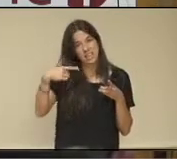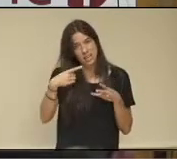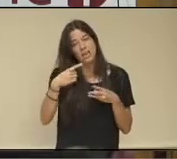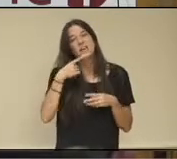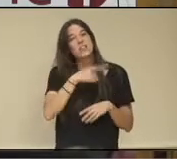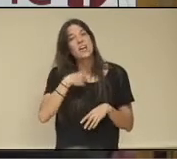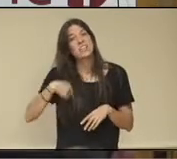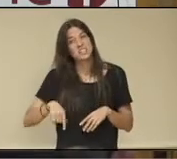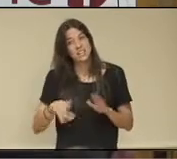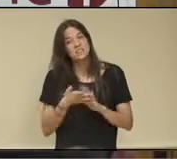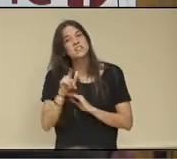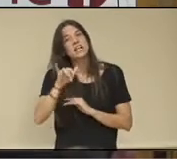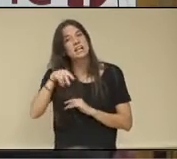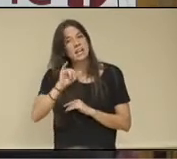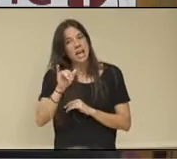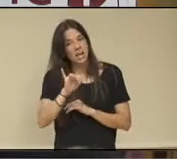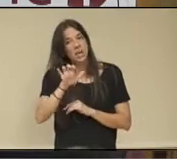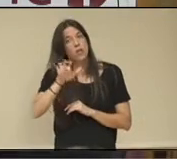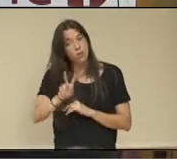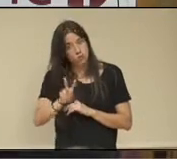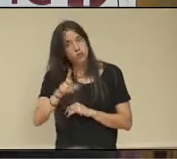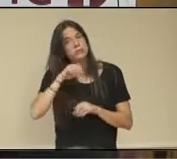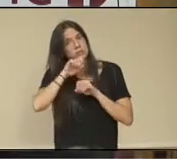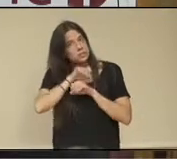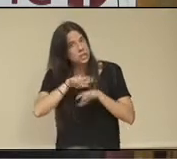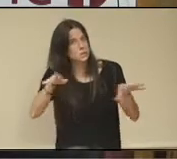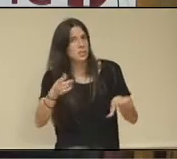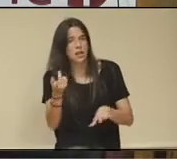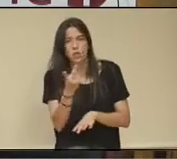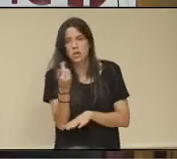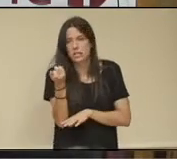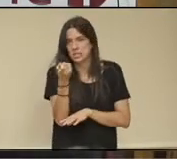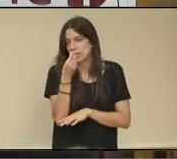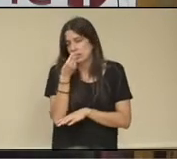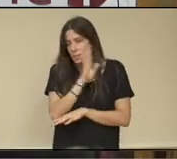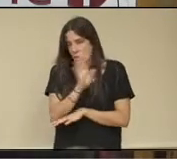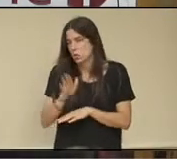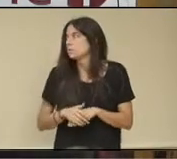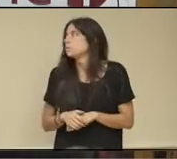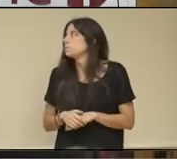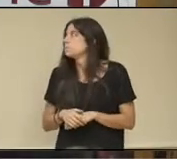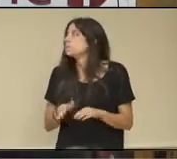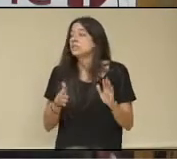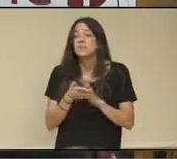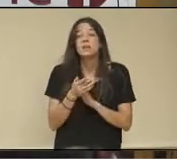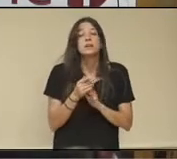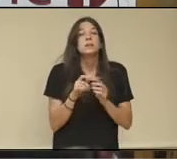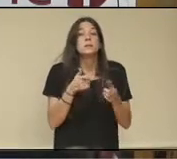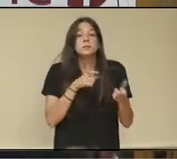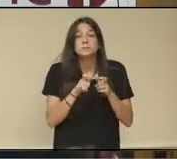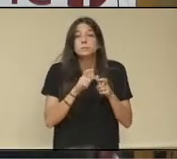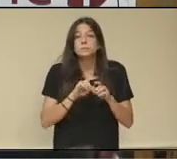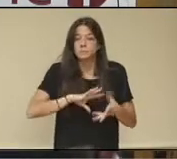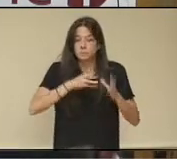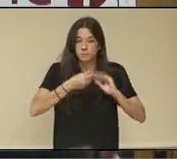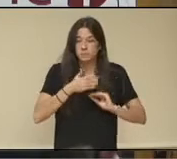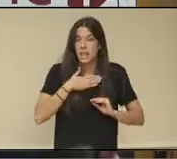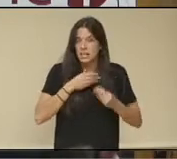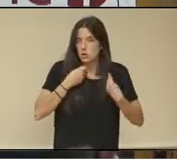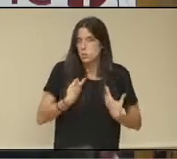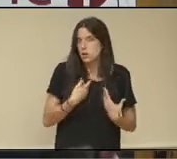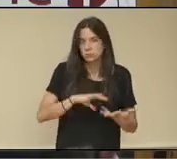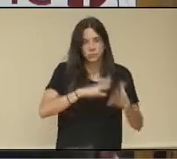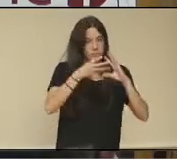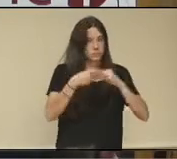que son las que mejor se transmiten. Se ha adaptado perfectamente al ser humano de tal forma que tenemos cepas